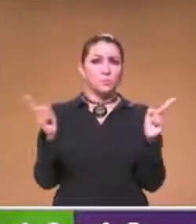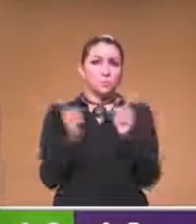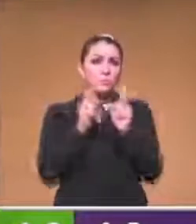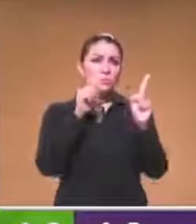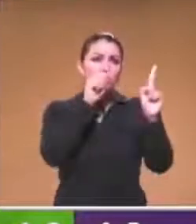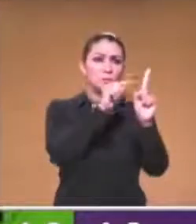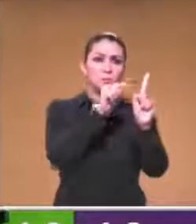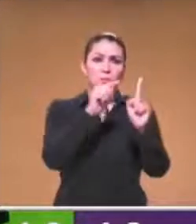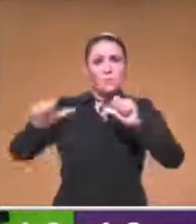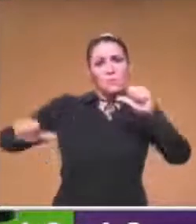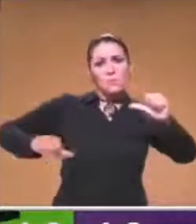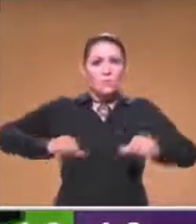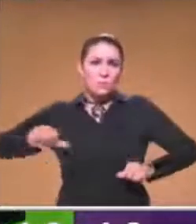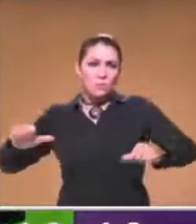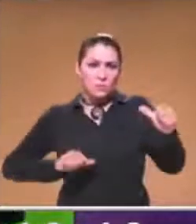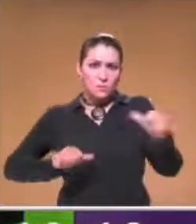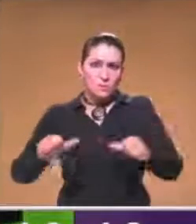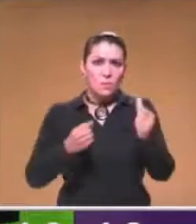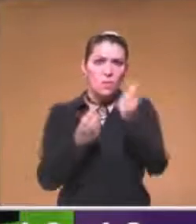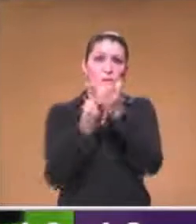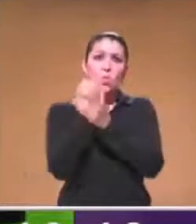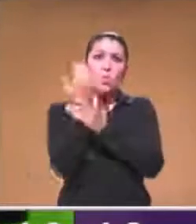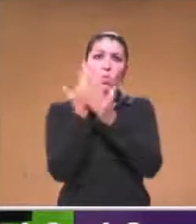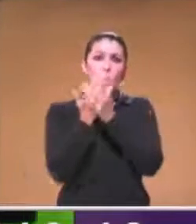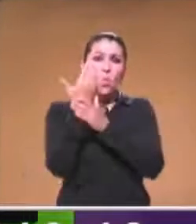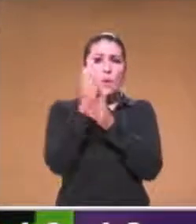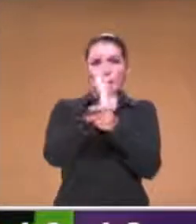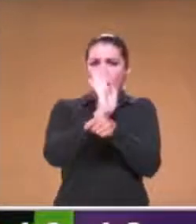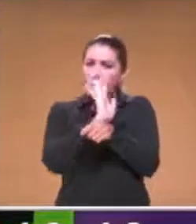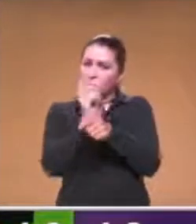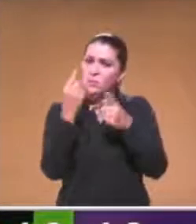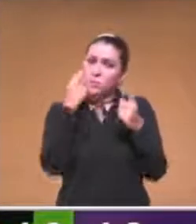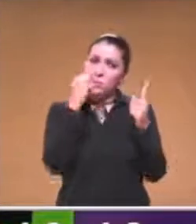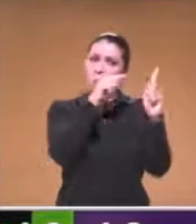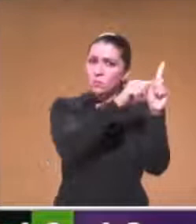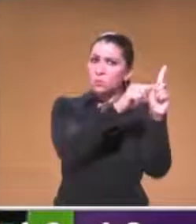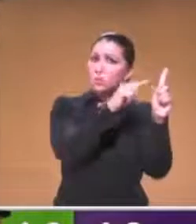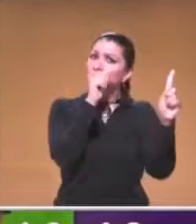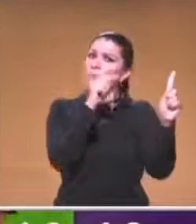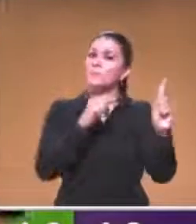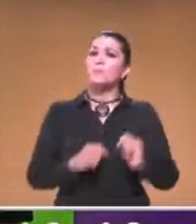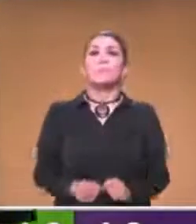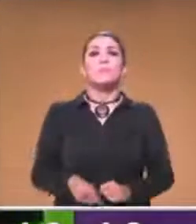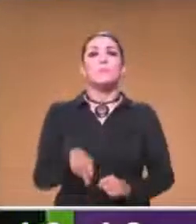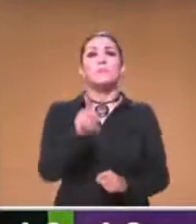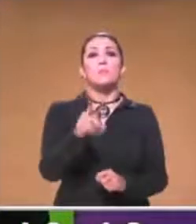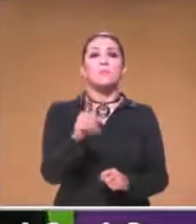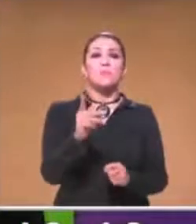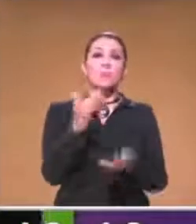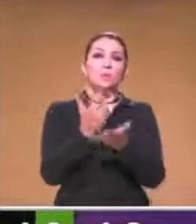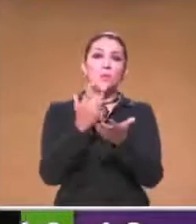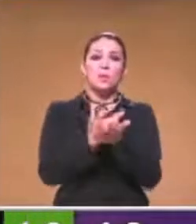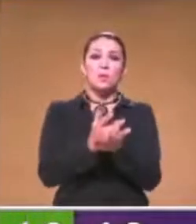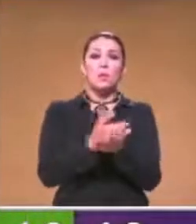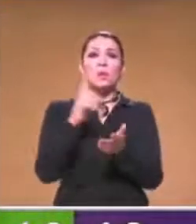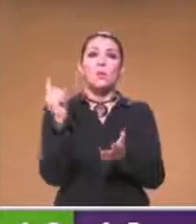está actuando en una nueva película, pero en este caso vamos a utilizarla únicamente como la palabra